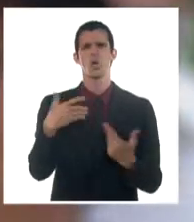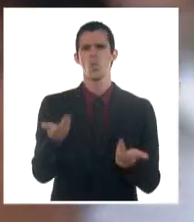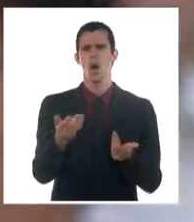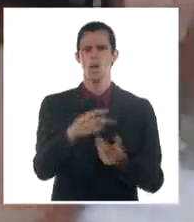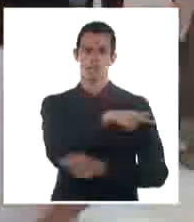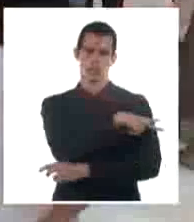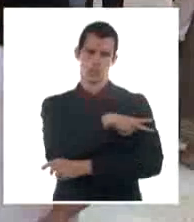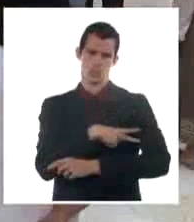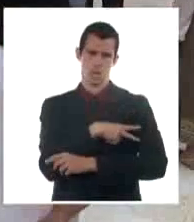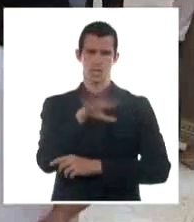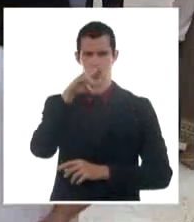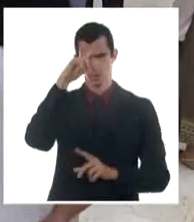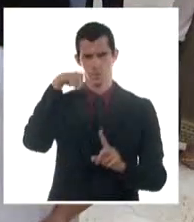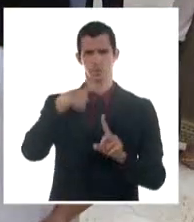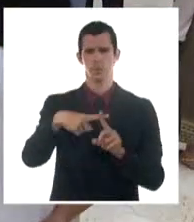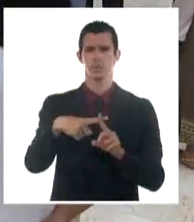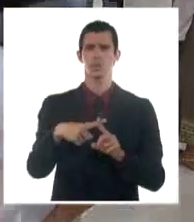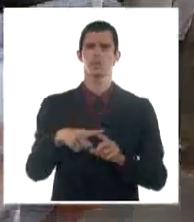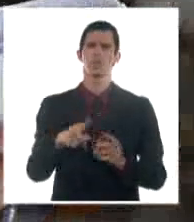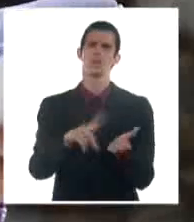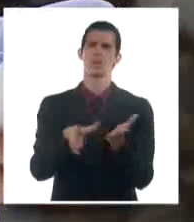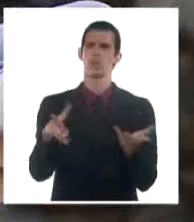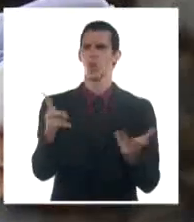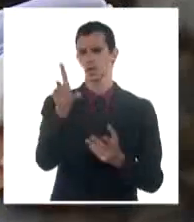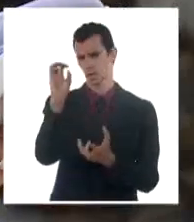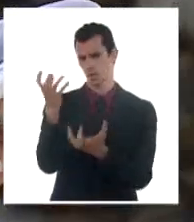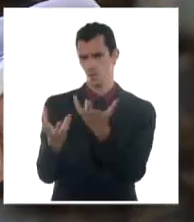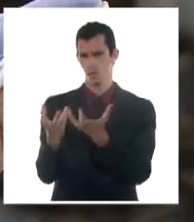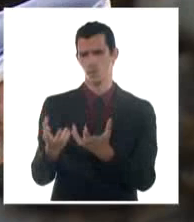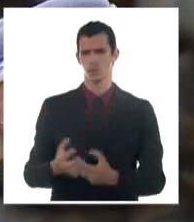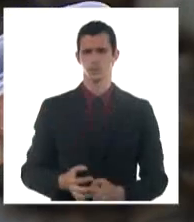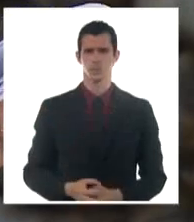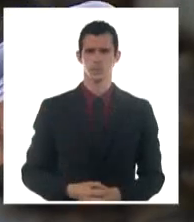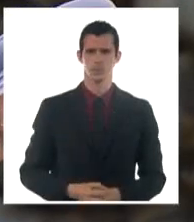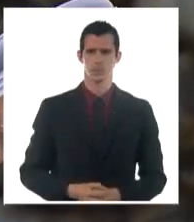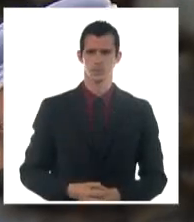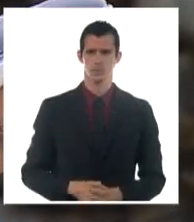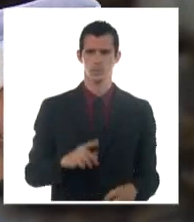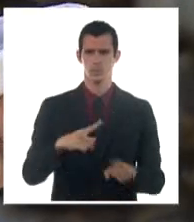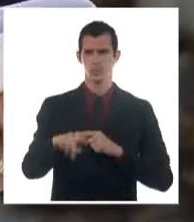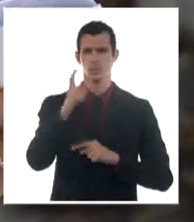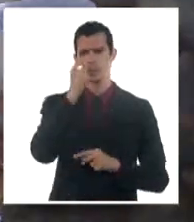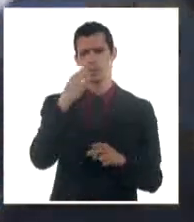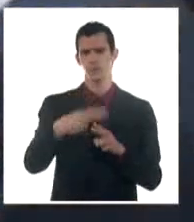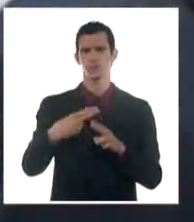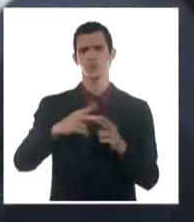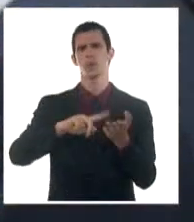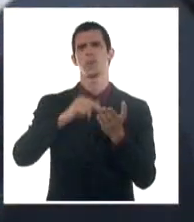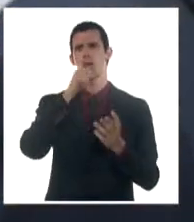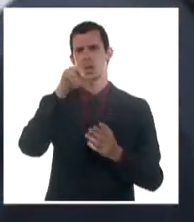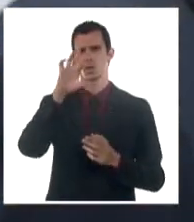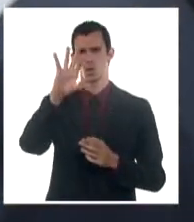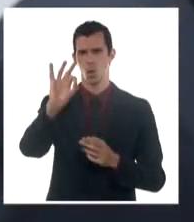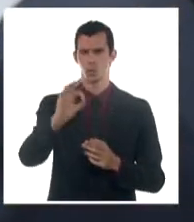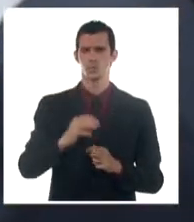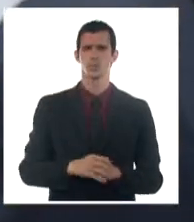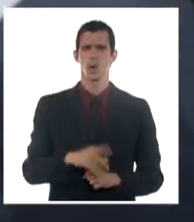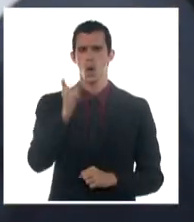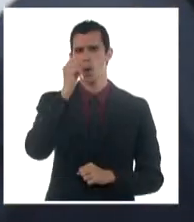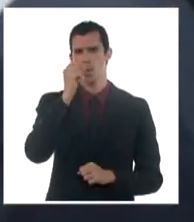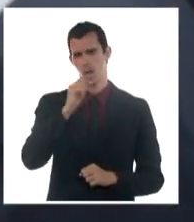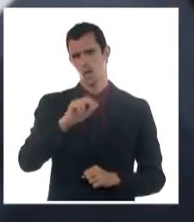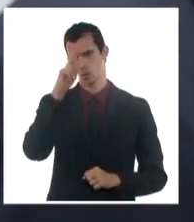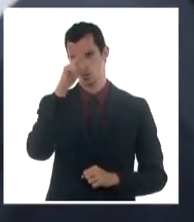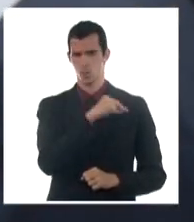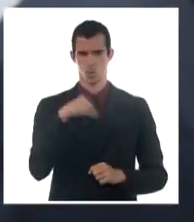de septiembre de Cienfuegos. Pedro Roberto Rodríguez Fonseca, médico de la Clínica Internacional